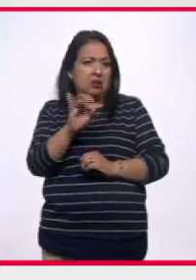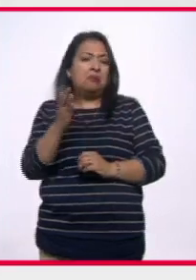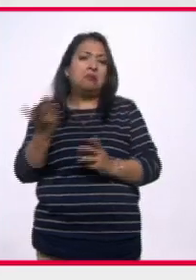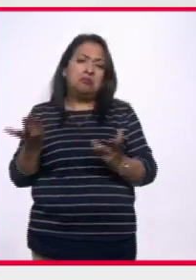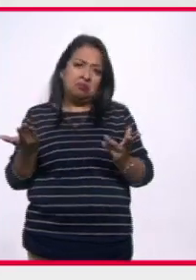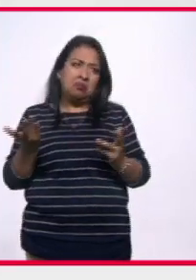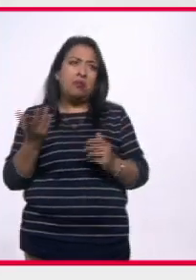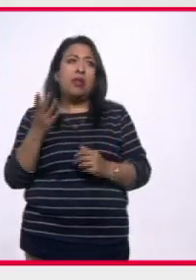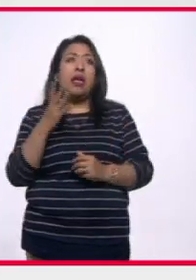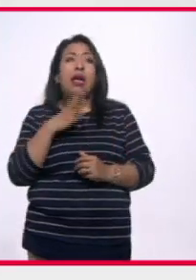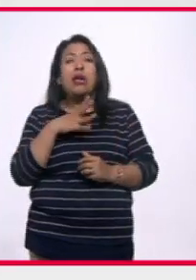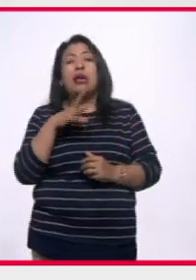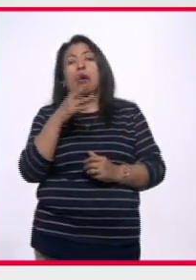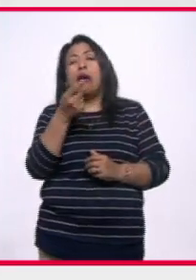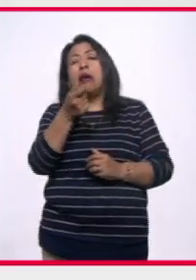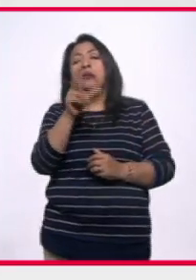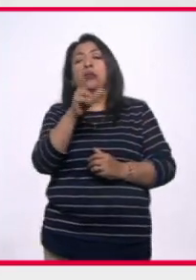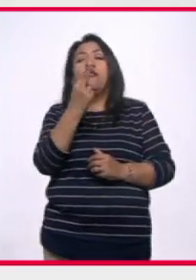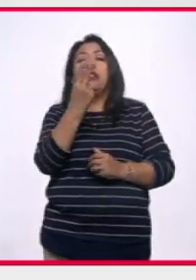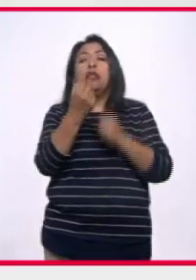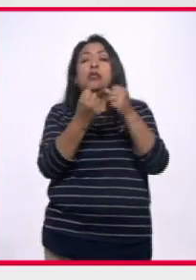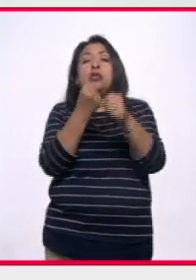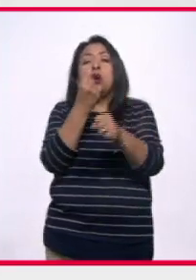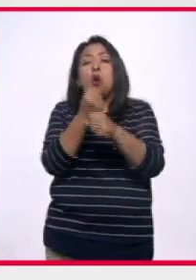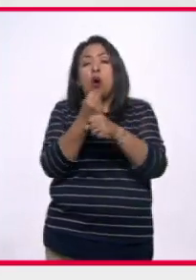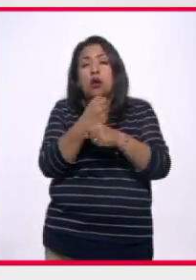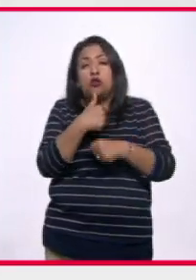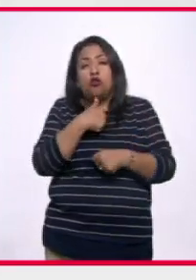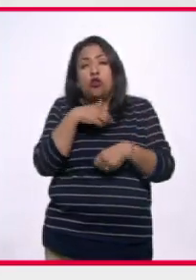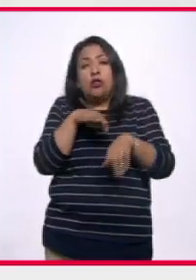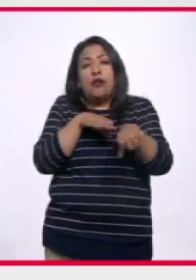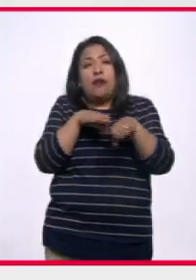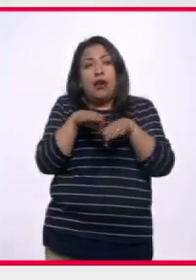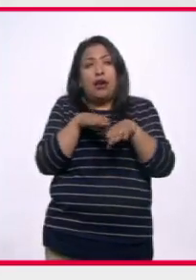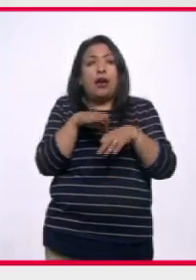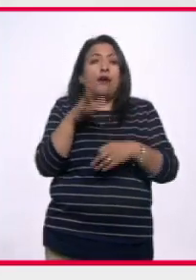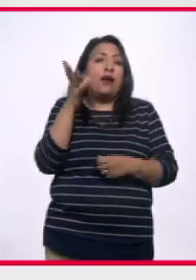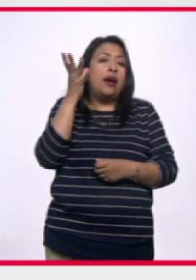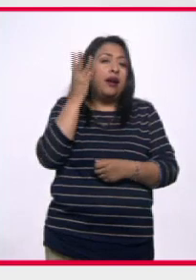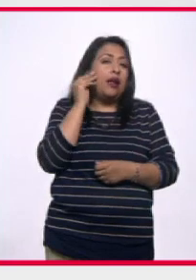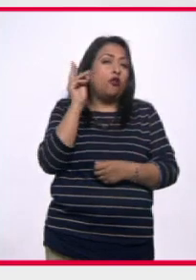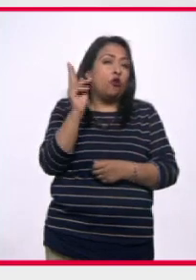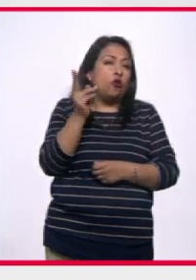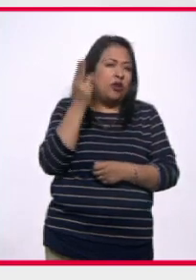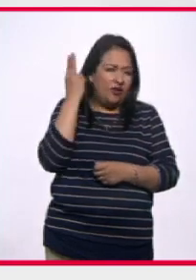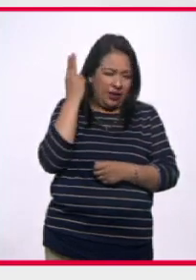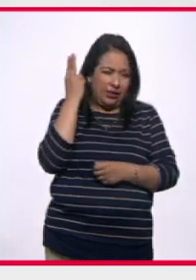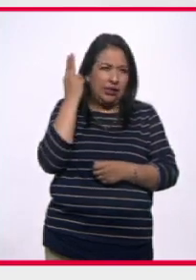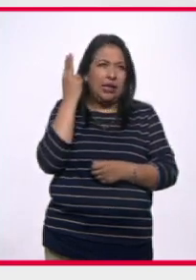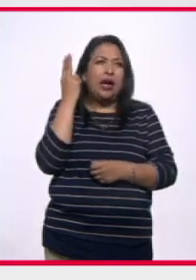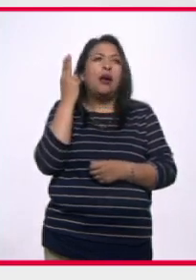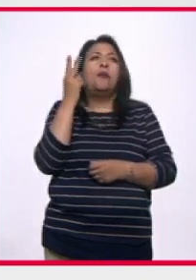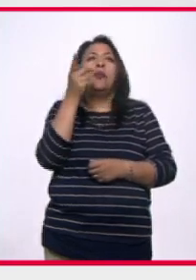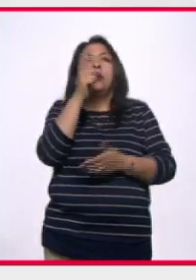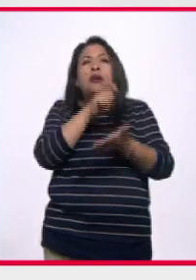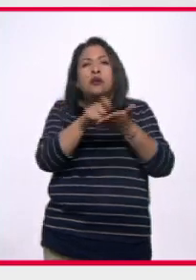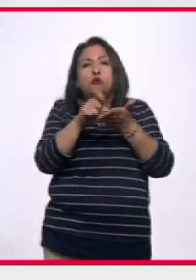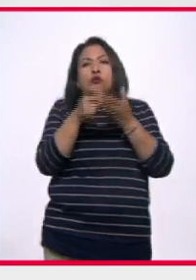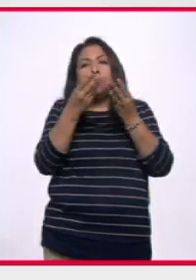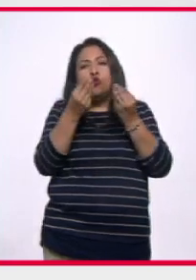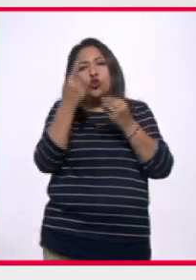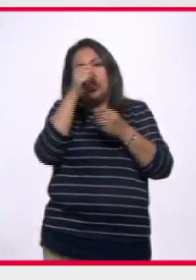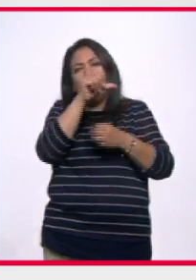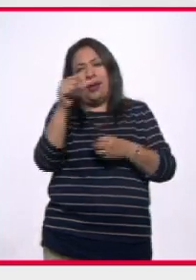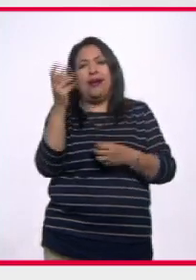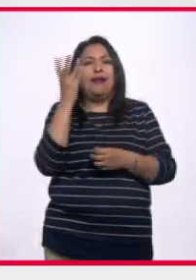mitre casi 25 años estuve trabajando en radio universidad esté escribí mucho para la